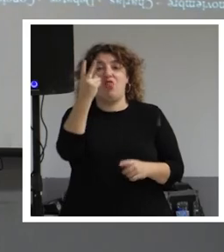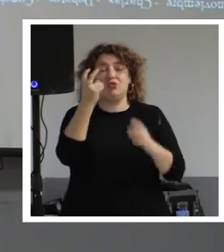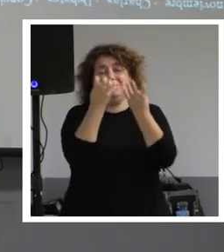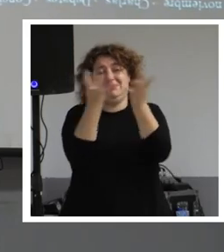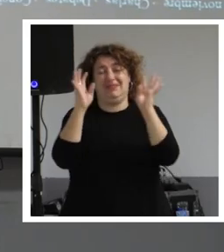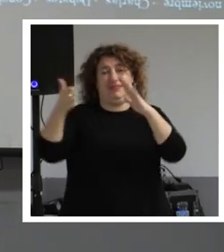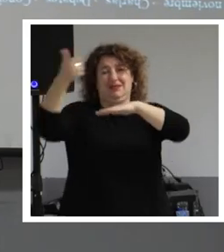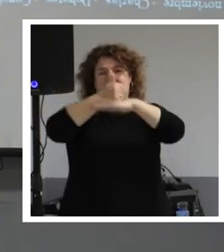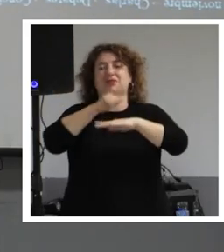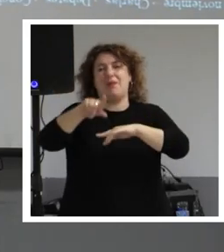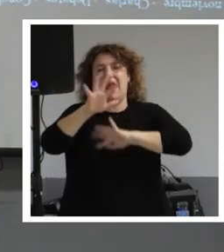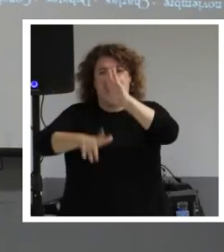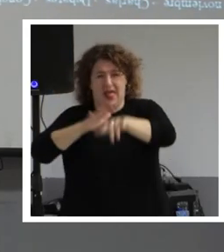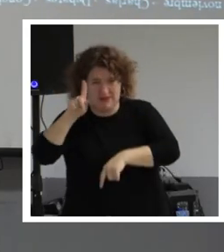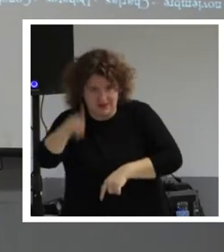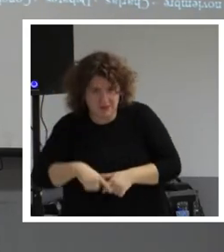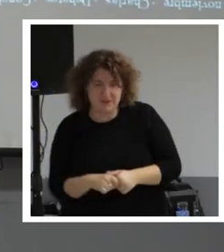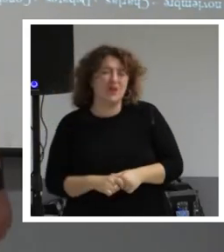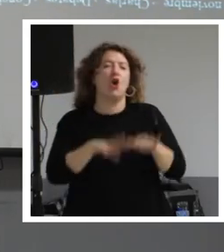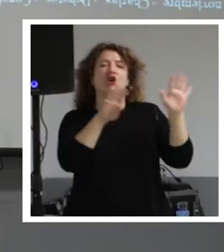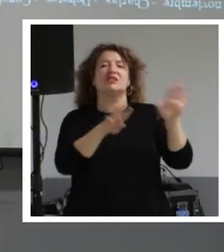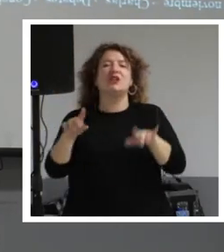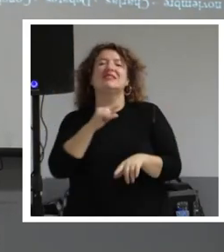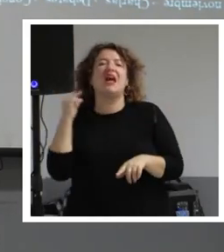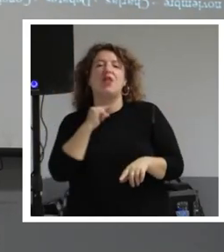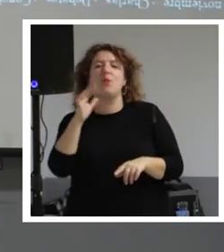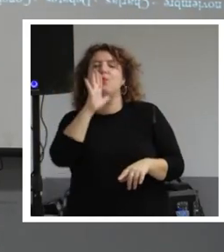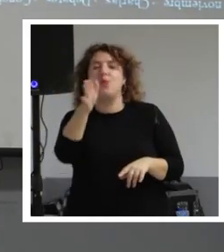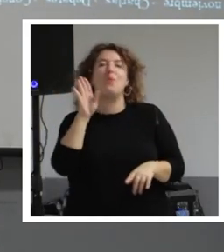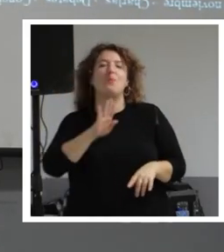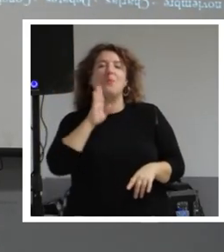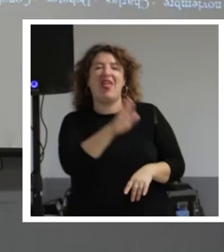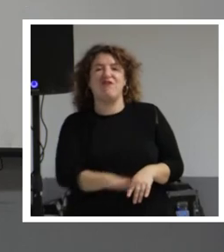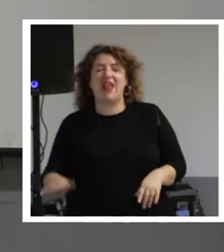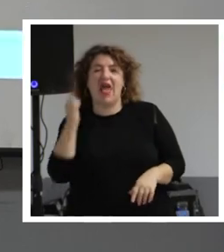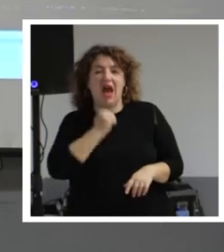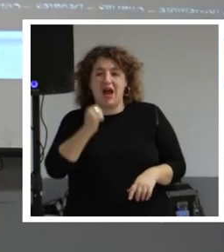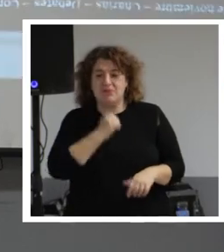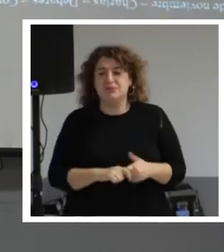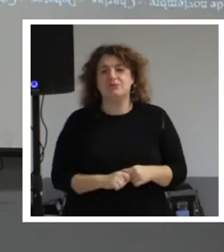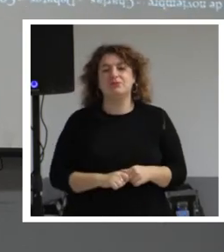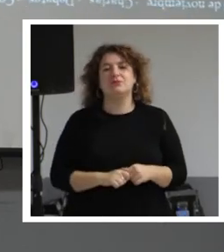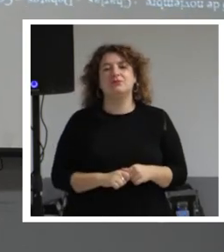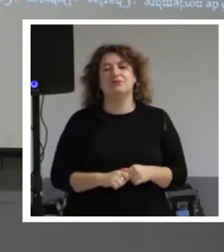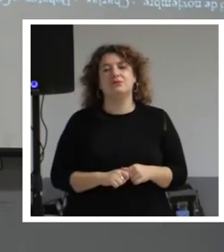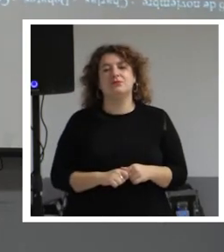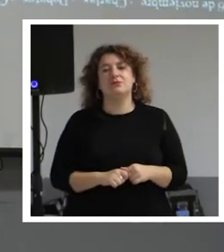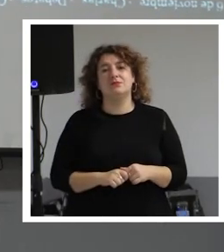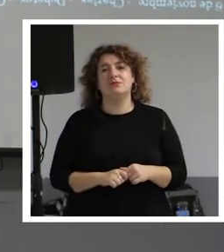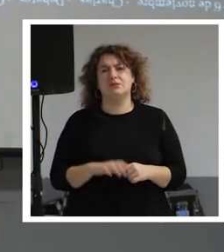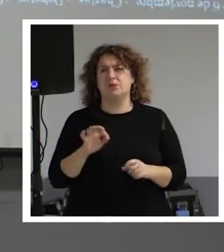comandantes en jefe de las fuerzas armadas procesados por ladrones a dos de las cúpulas de la policía